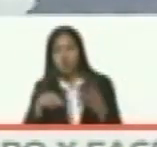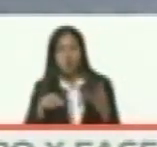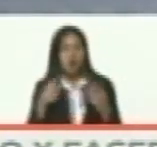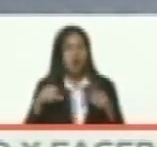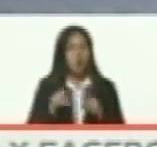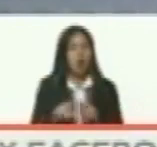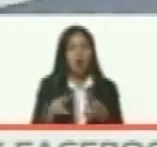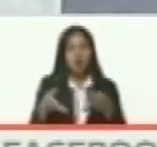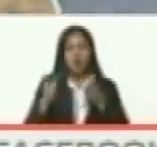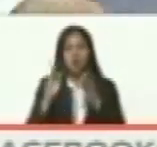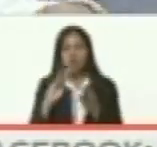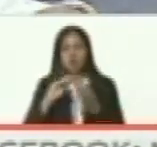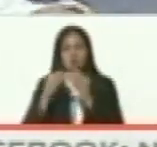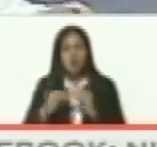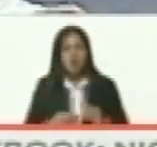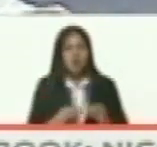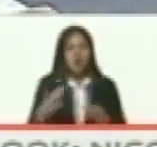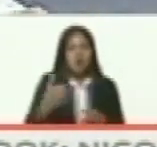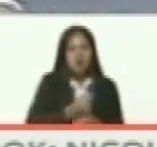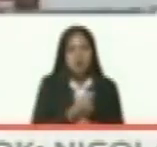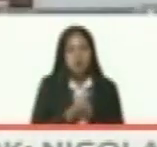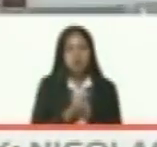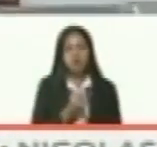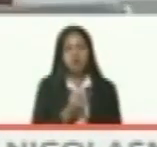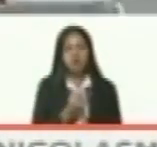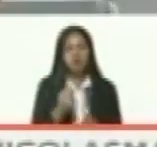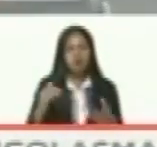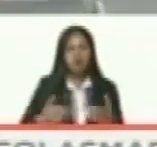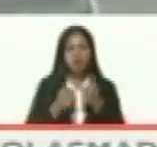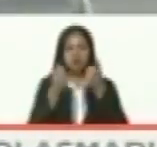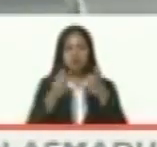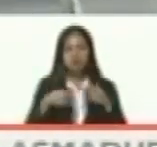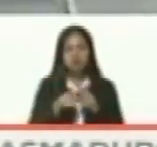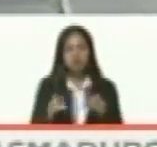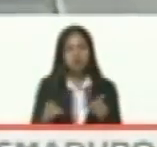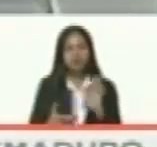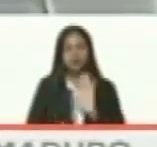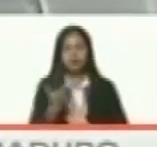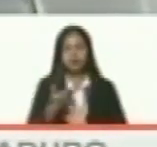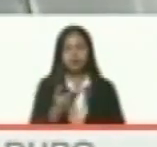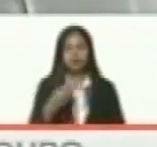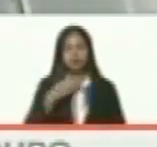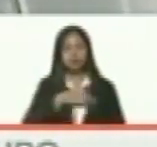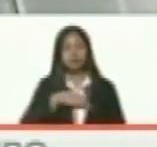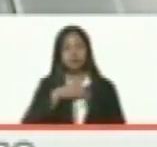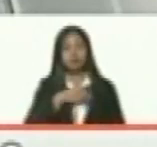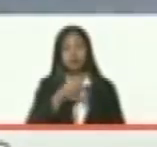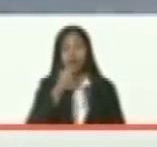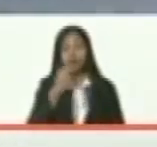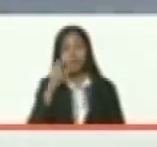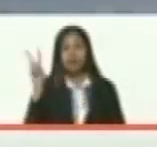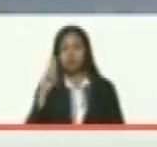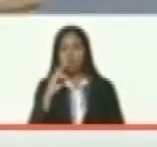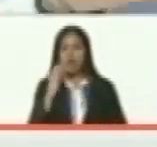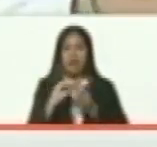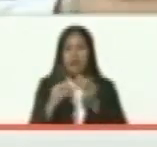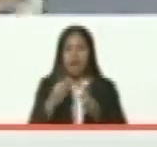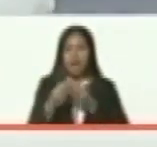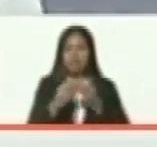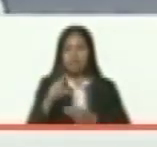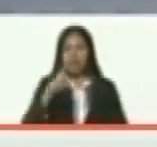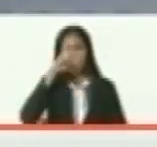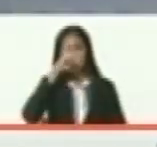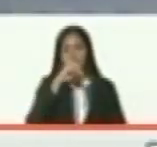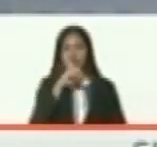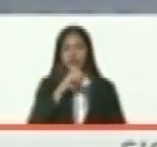construimos, reconstruimos, recuperamos. Muy importante. Y la misión Venezuela Bella, yo la creé este año. Aquí está